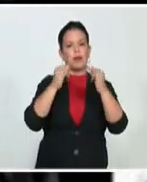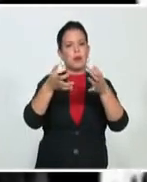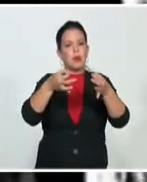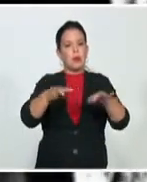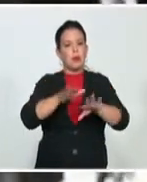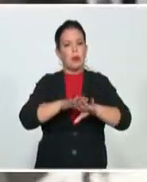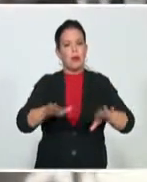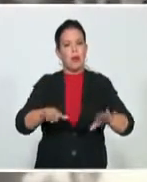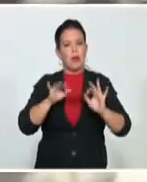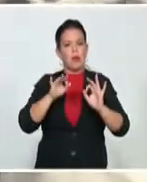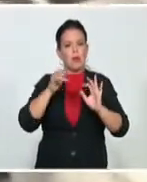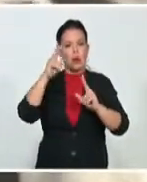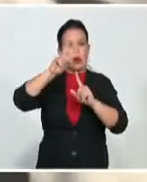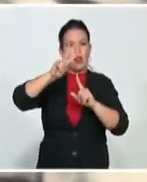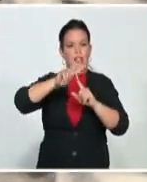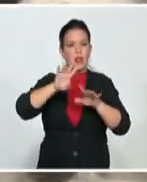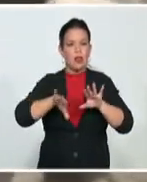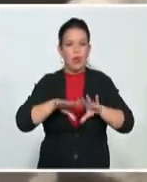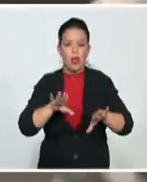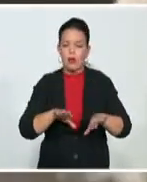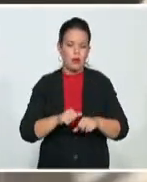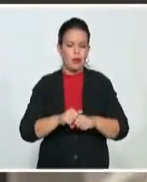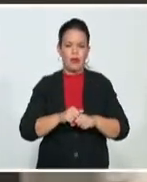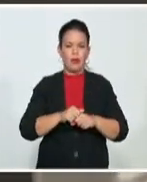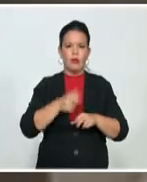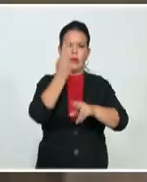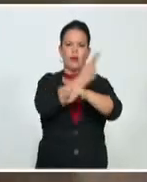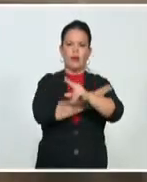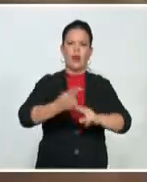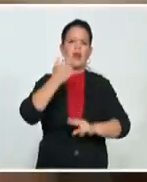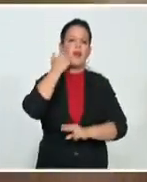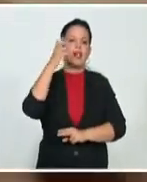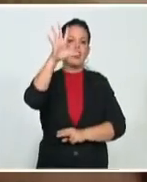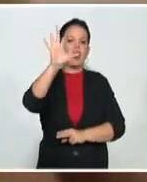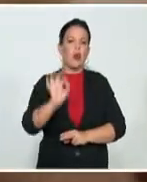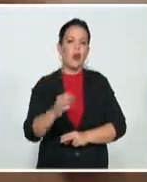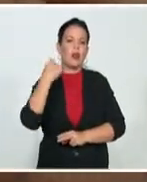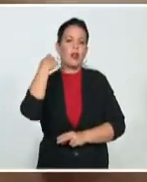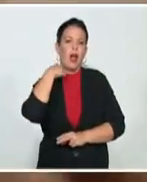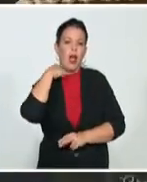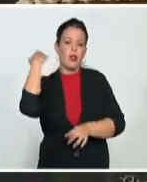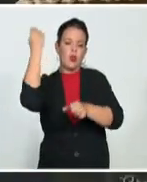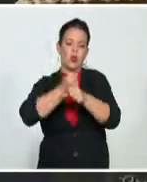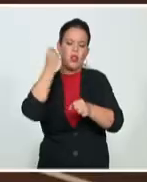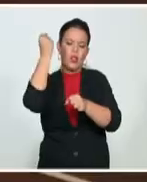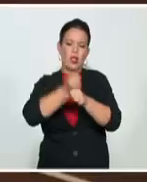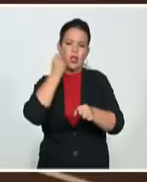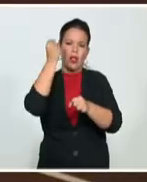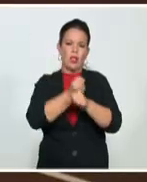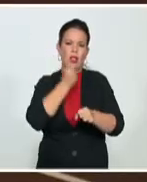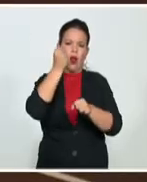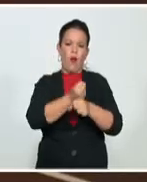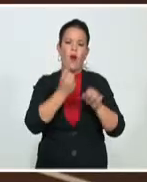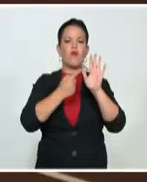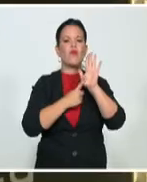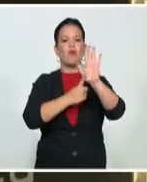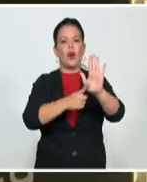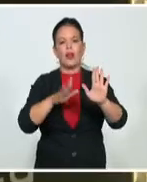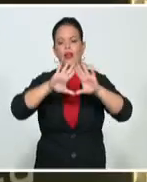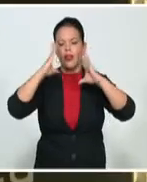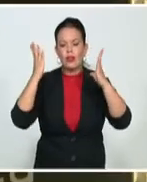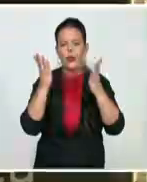medio televisivo. Sus más de 5 décadas de trabajo sostenido dan una idea de lo mucho que ha hecho, de los